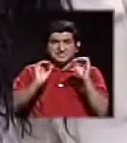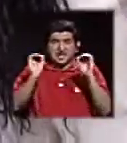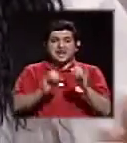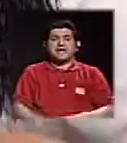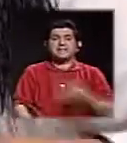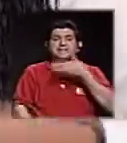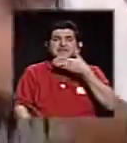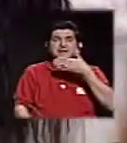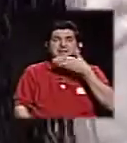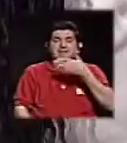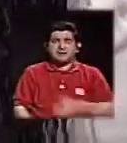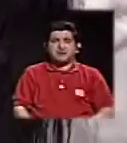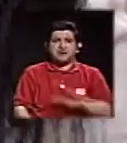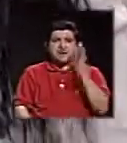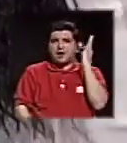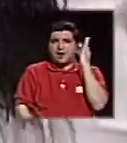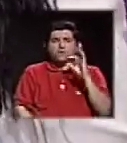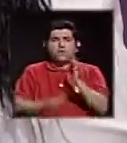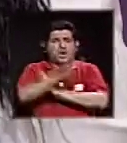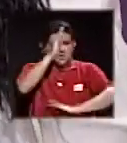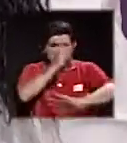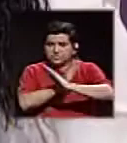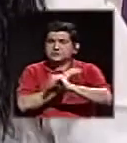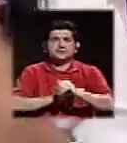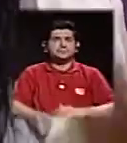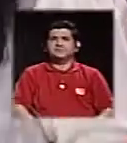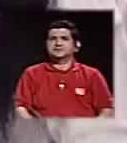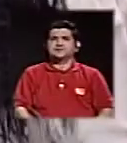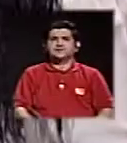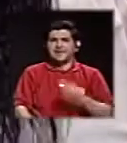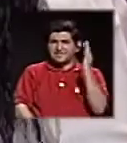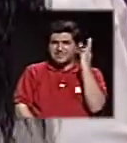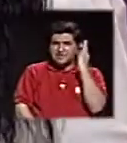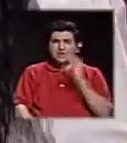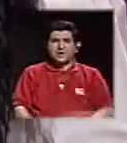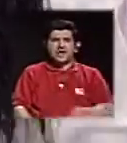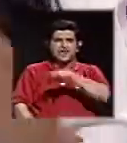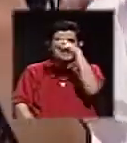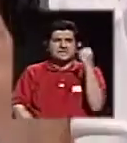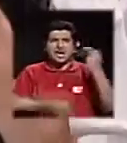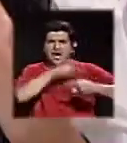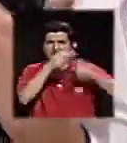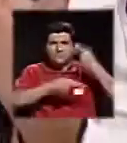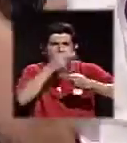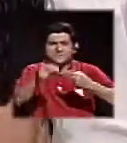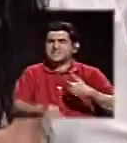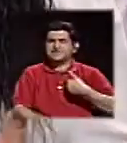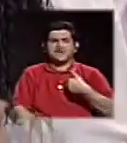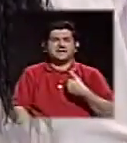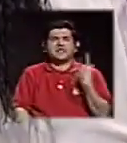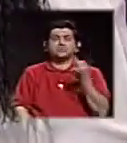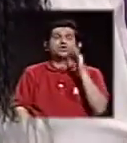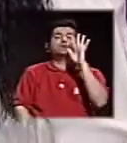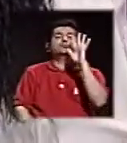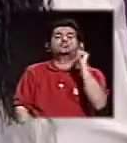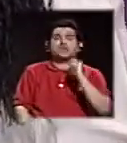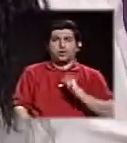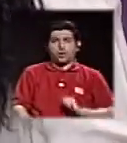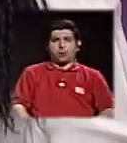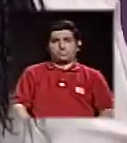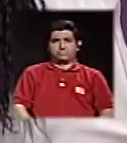indígena a ninguna mujer con discapacidad de las mujeres afrodescendientes solo hemos tenido cinco nada más